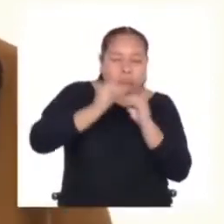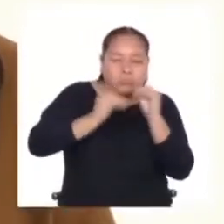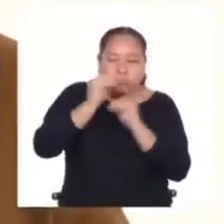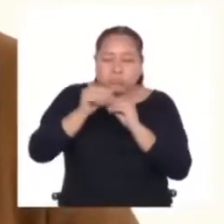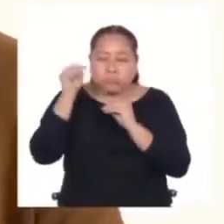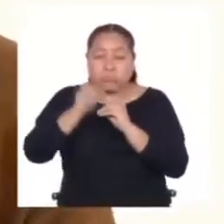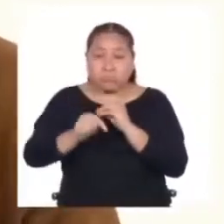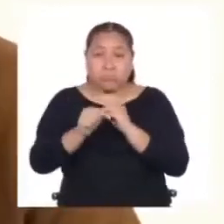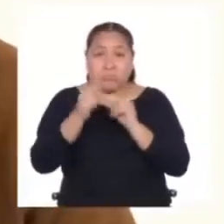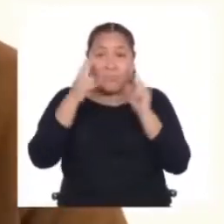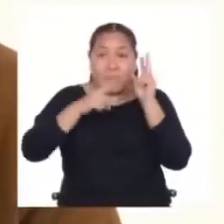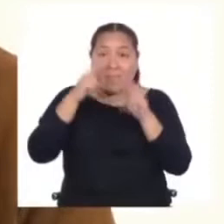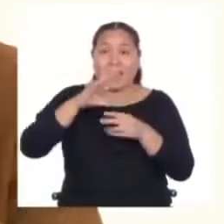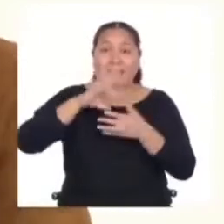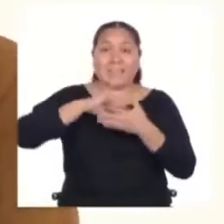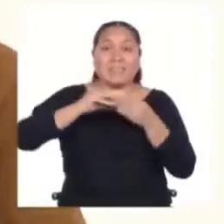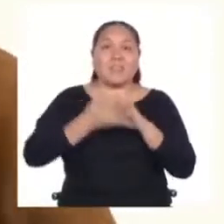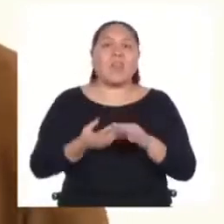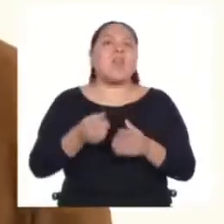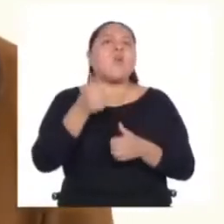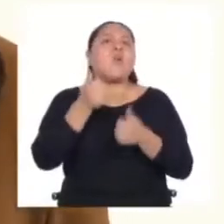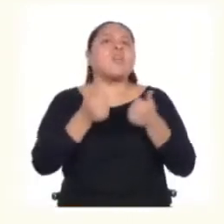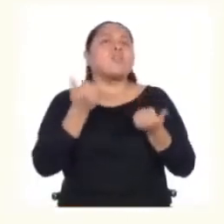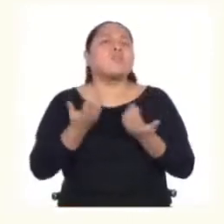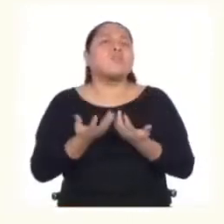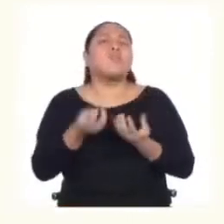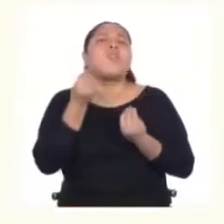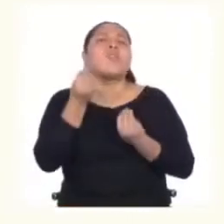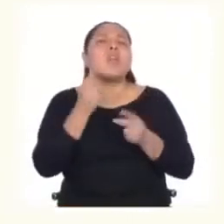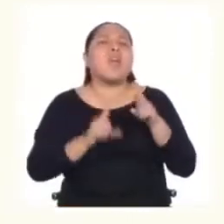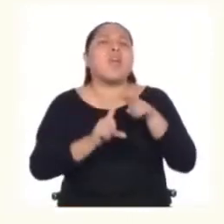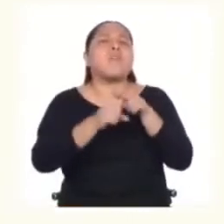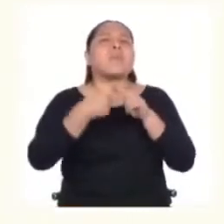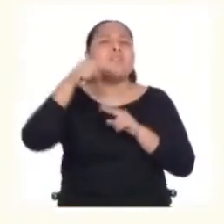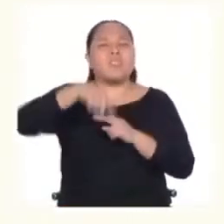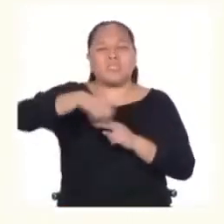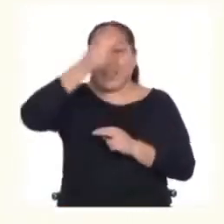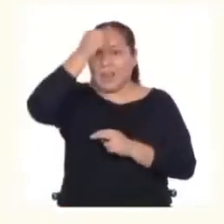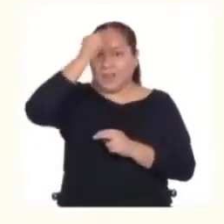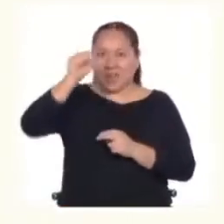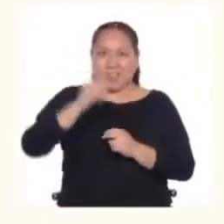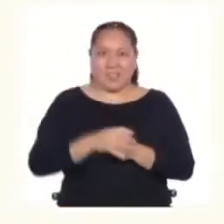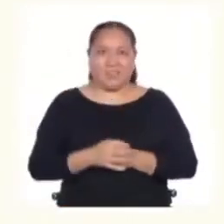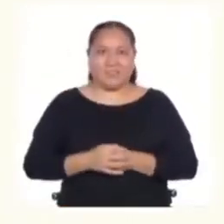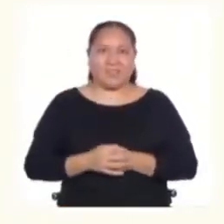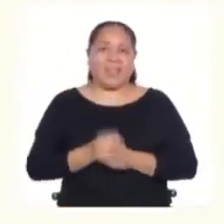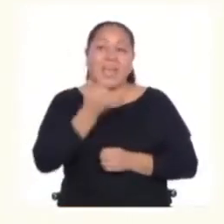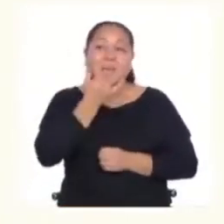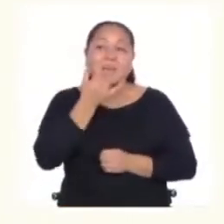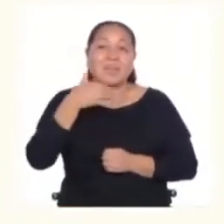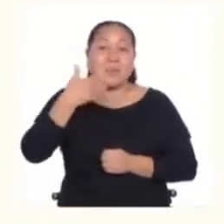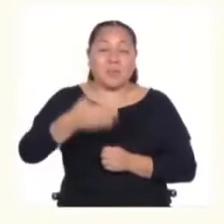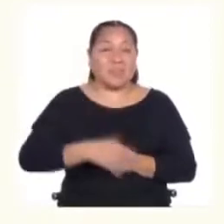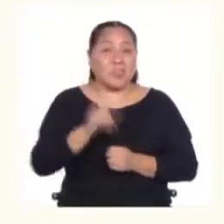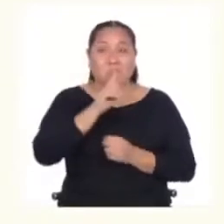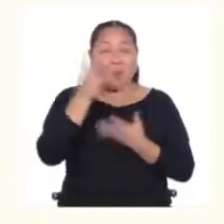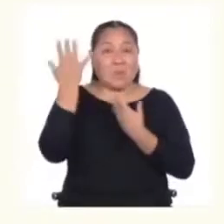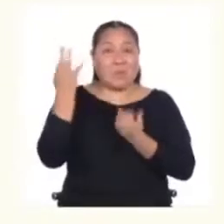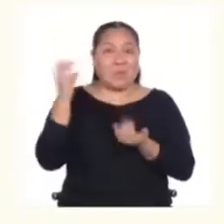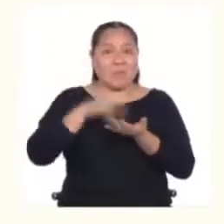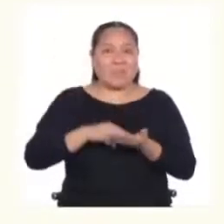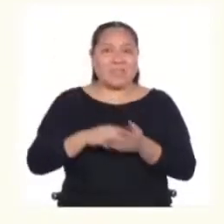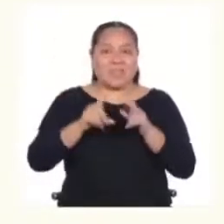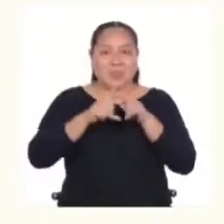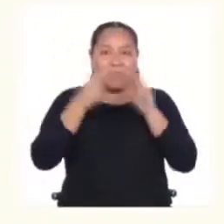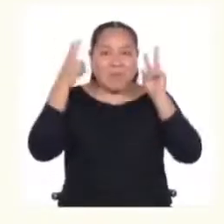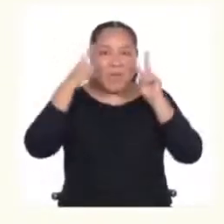enfocarte en las causas que originaron esta rebelión y sus consecuencias. Ahora sí, no esperemos más y comencemos con un episodio de Sucedió